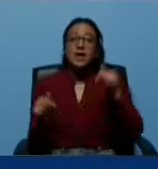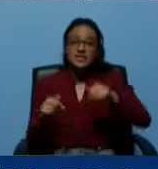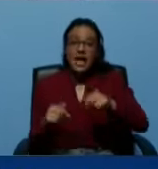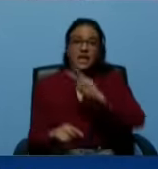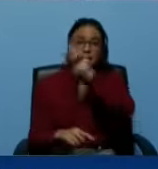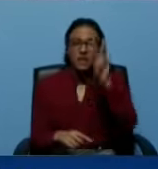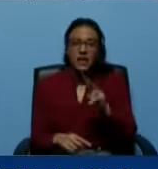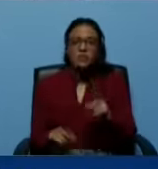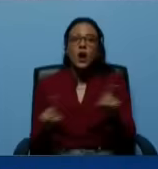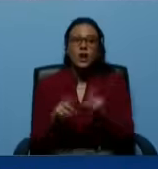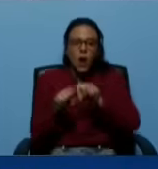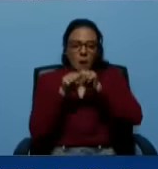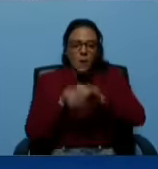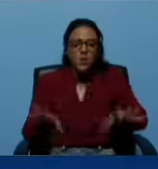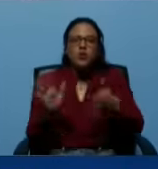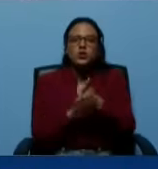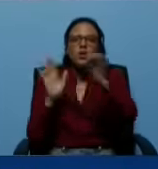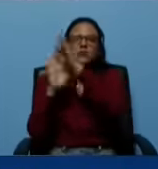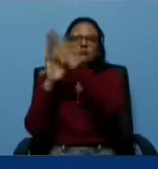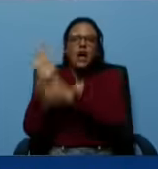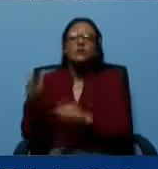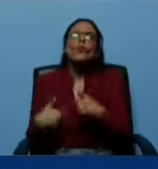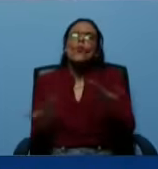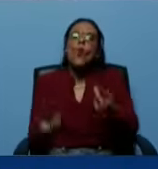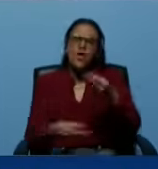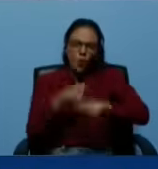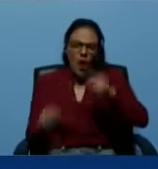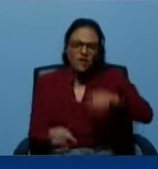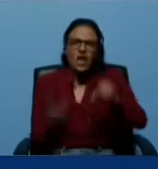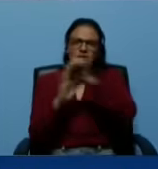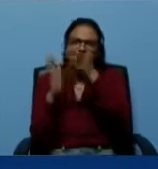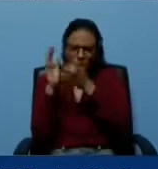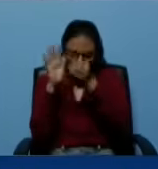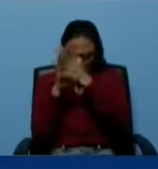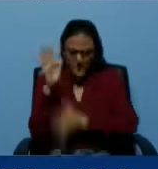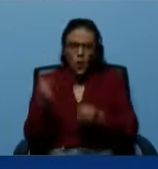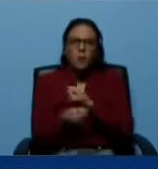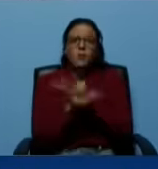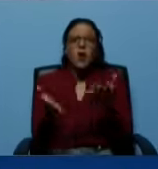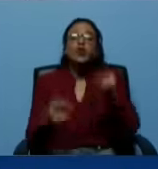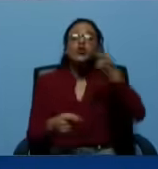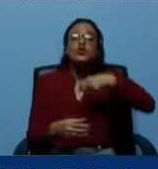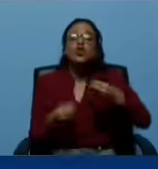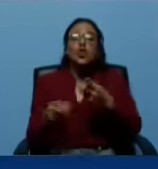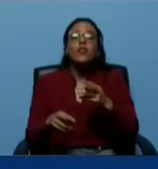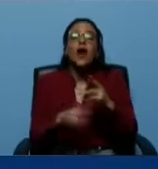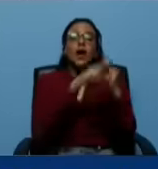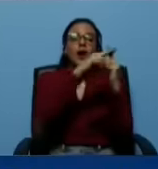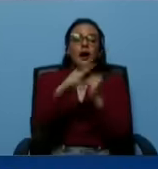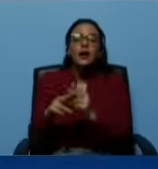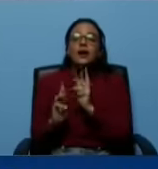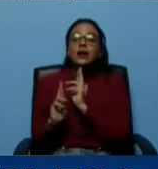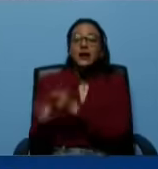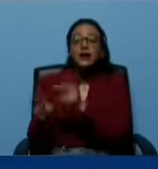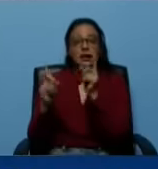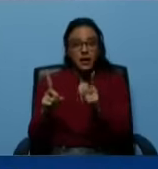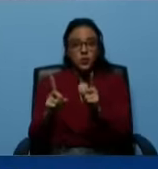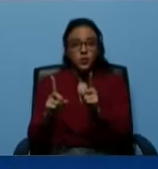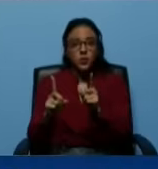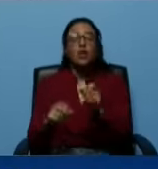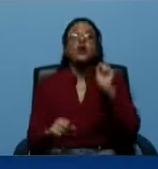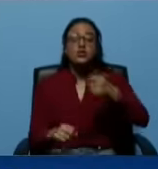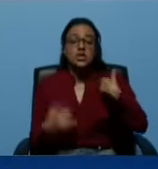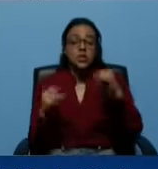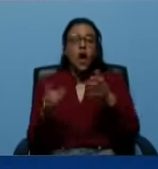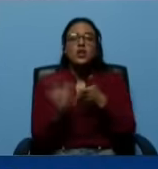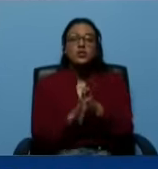actas, cuándo se han publicado actas aquí en Venezuela. Aquí se dan resultados. Si yo tengo algún problema con